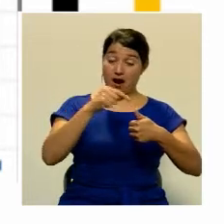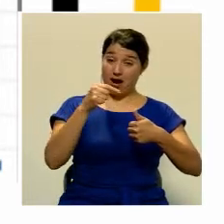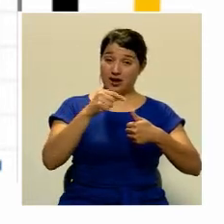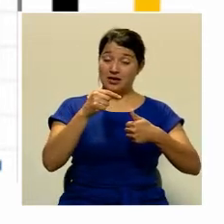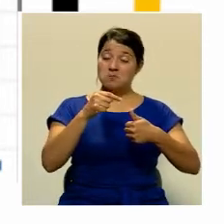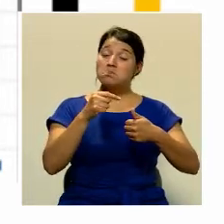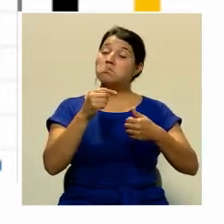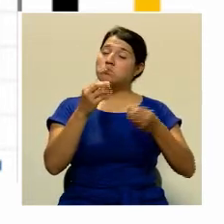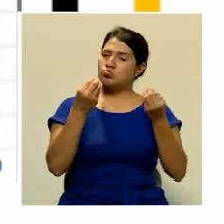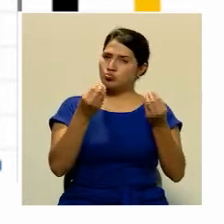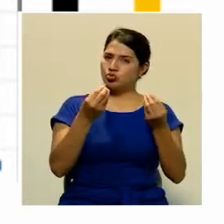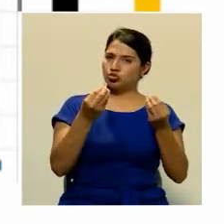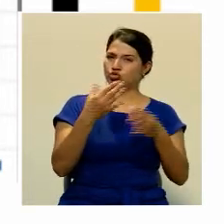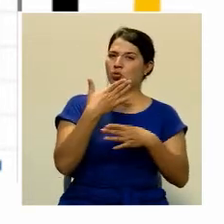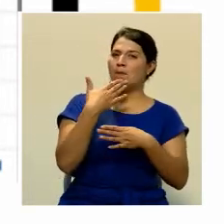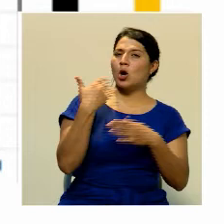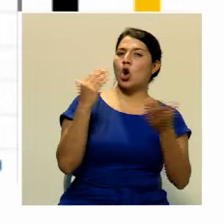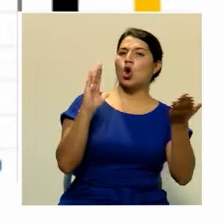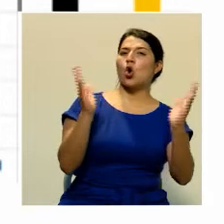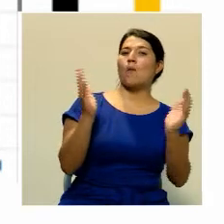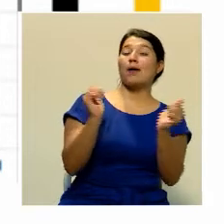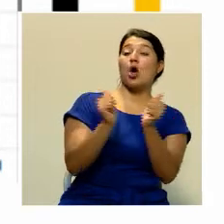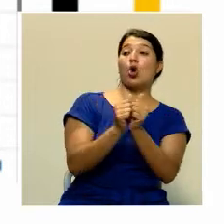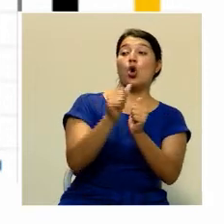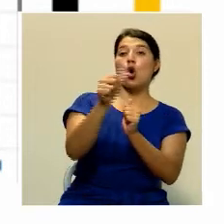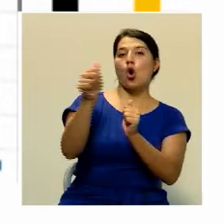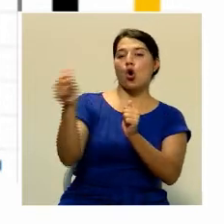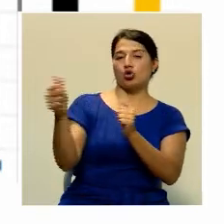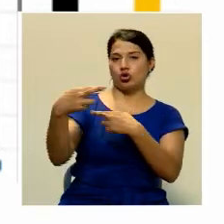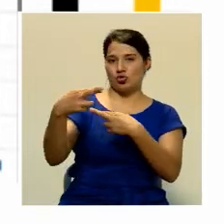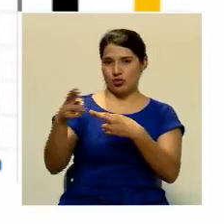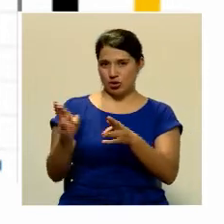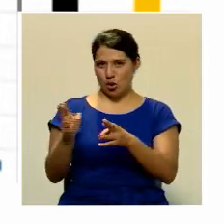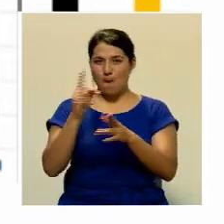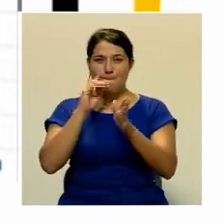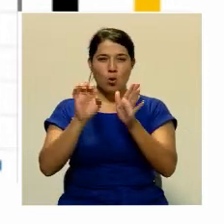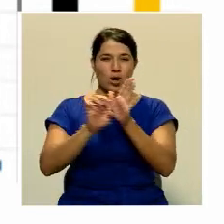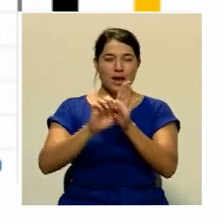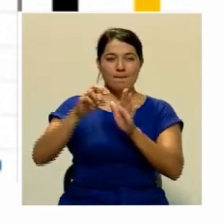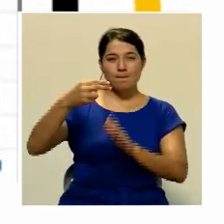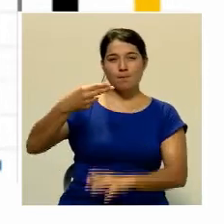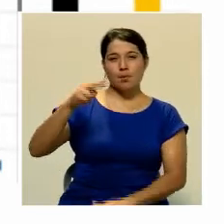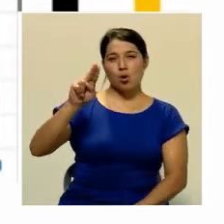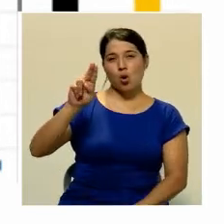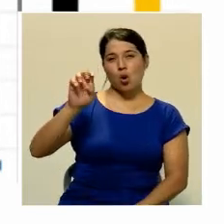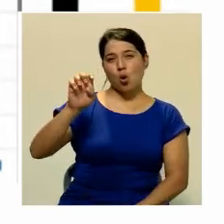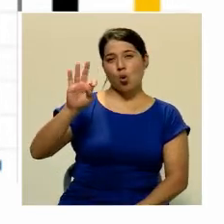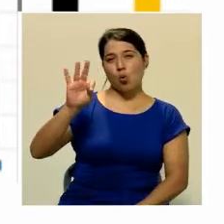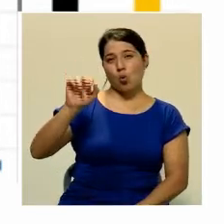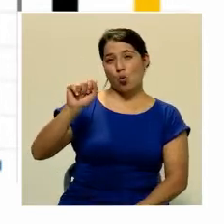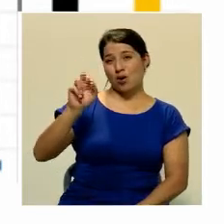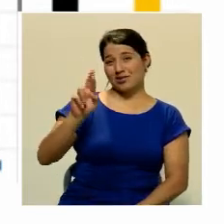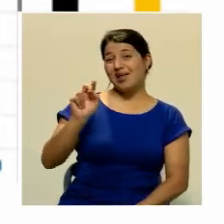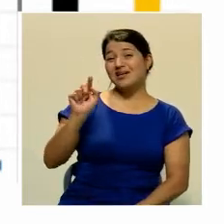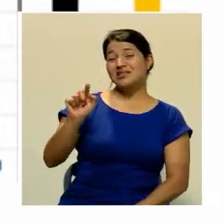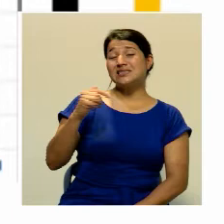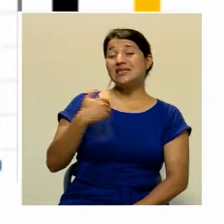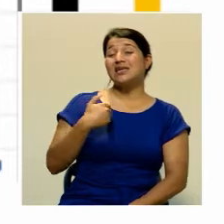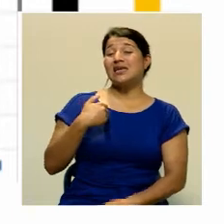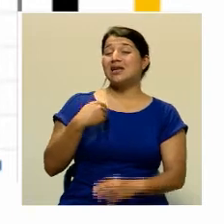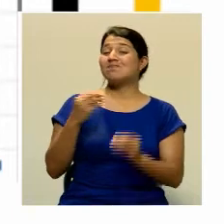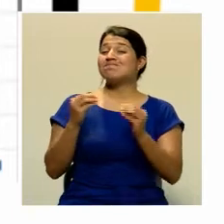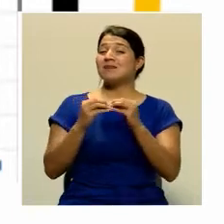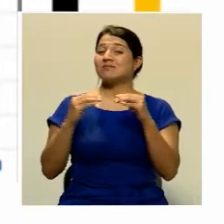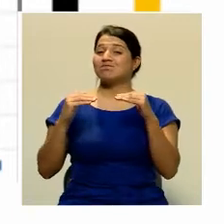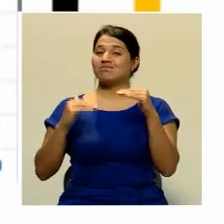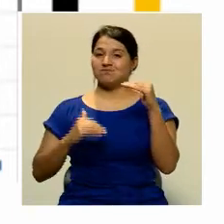bastante mejor que el resto de las regiones. Las huetares son las regiones que tienen, digamos, una situación más